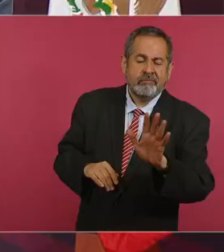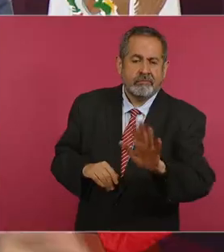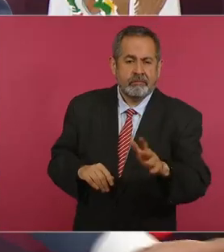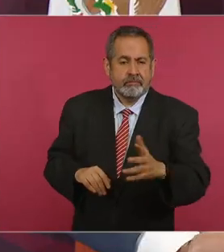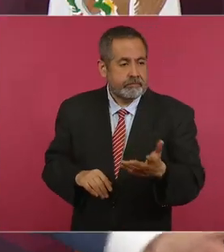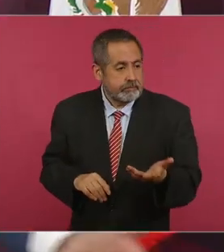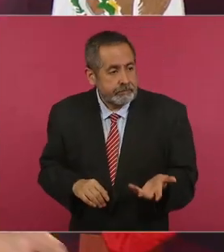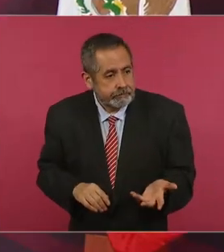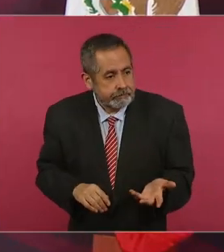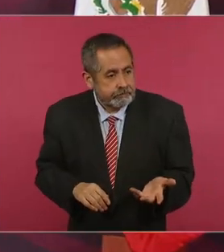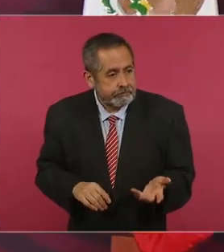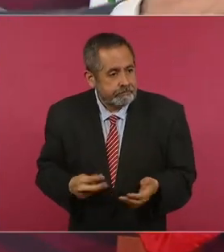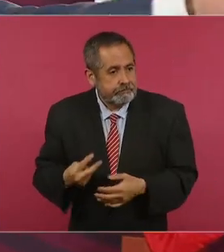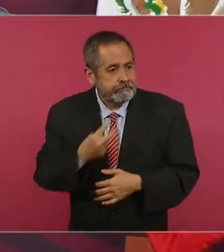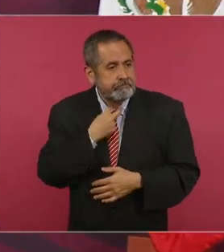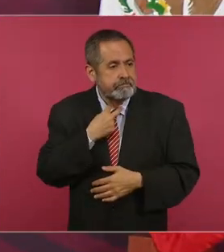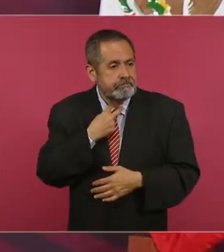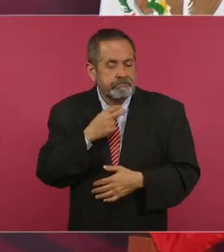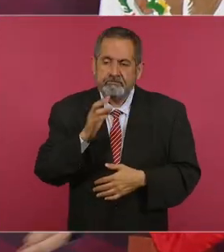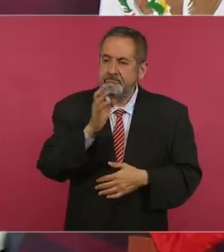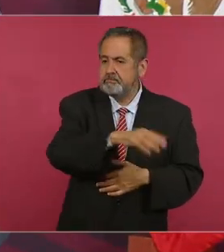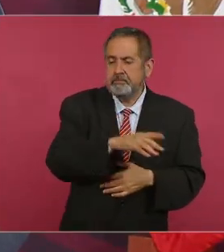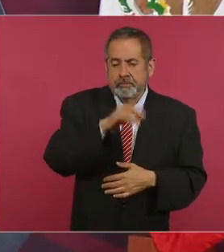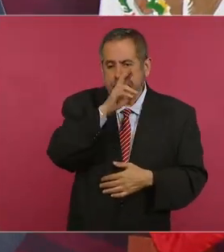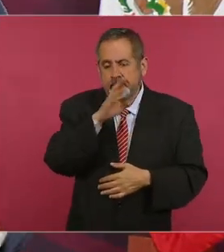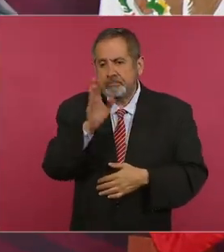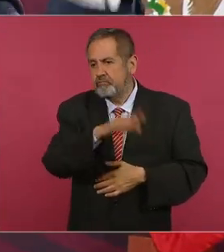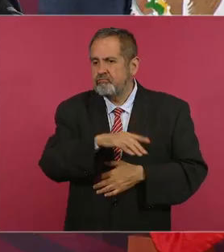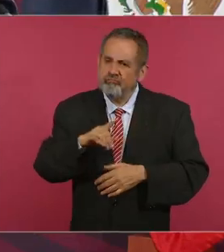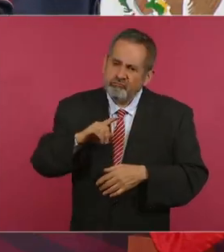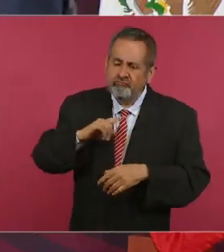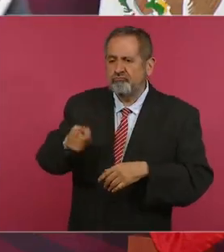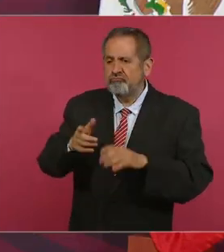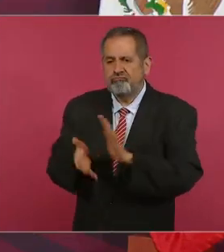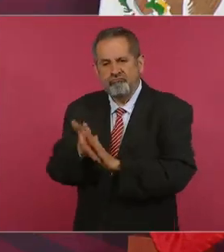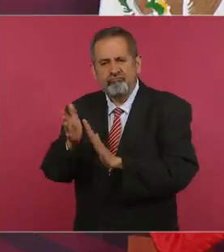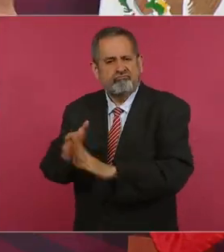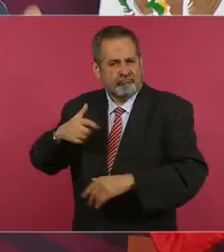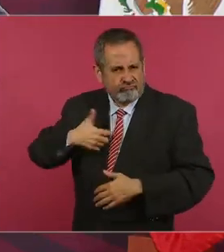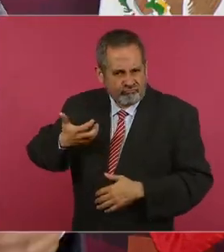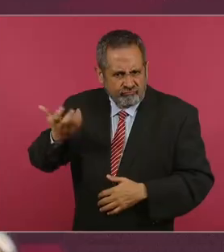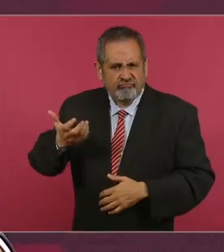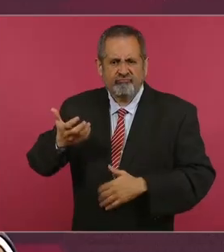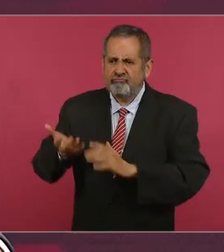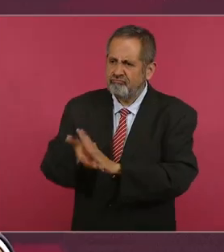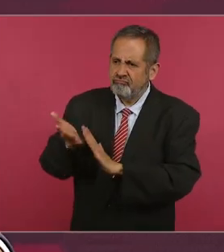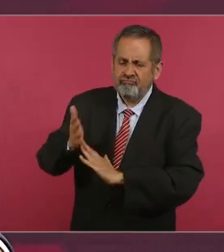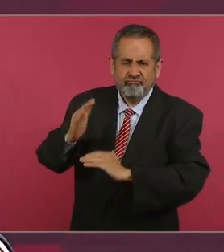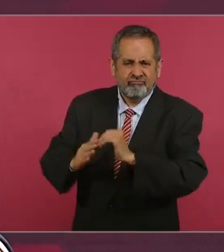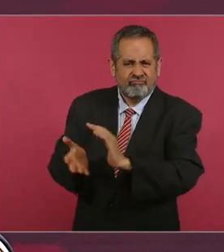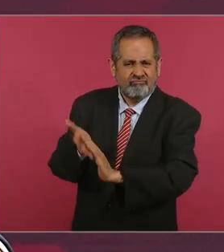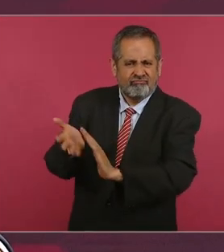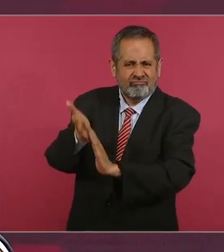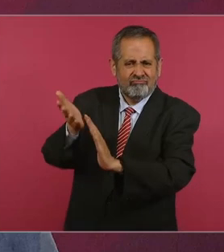Y ya no tuvimos más remedio que decir, lo hacemos nosotros.